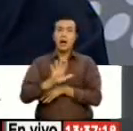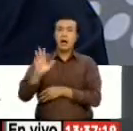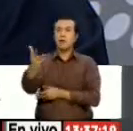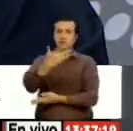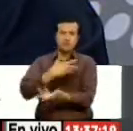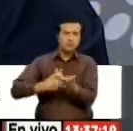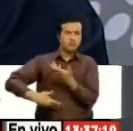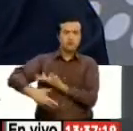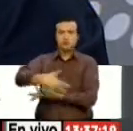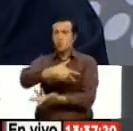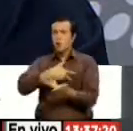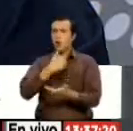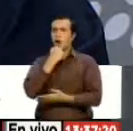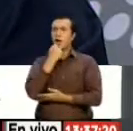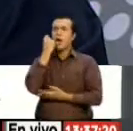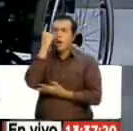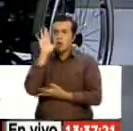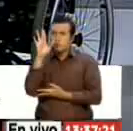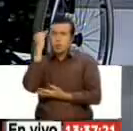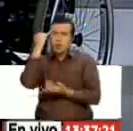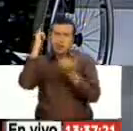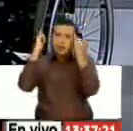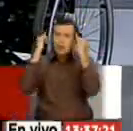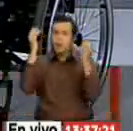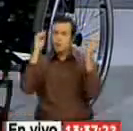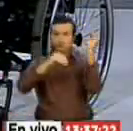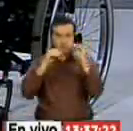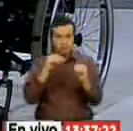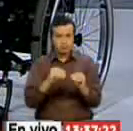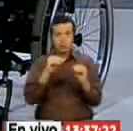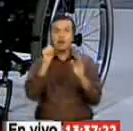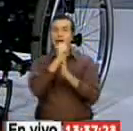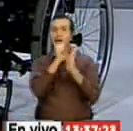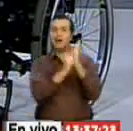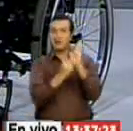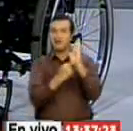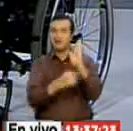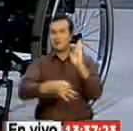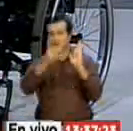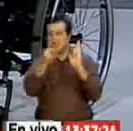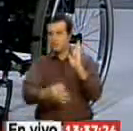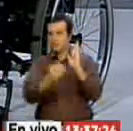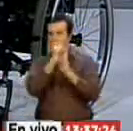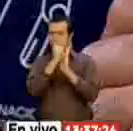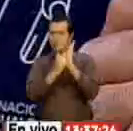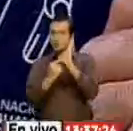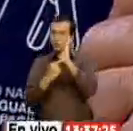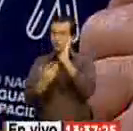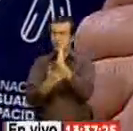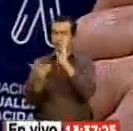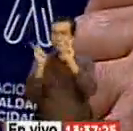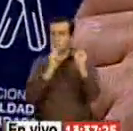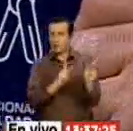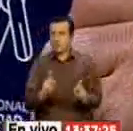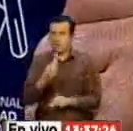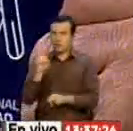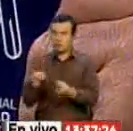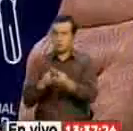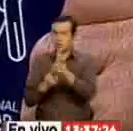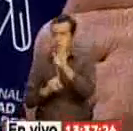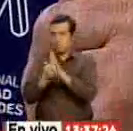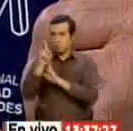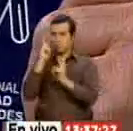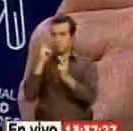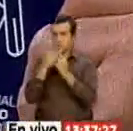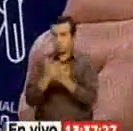Eso permite tener los insumos para construir este instrumento que es la agenda, justamente, que es el Plan Nacional de Desarrollo, que ustedes lo pueden